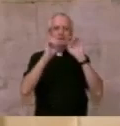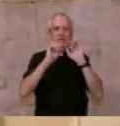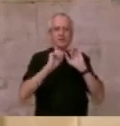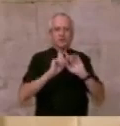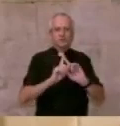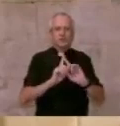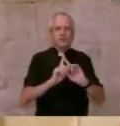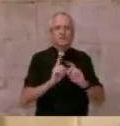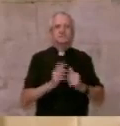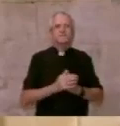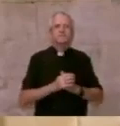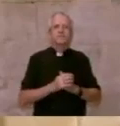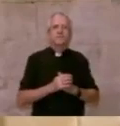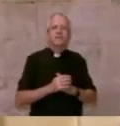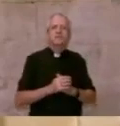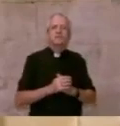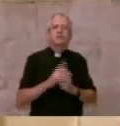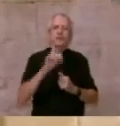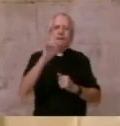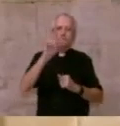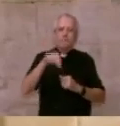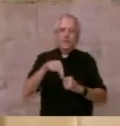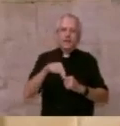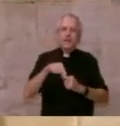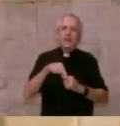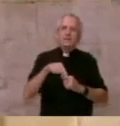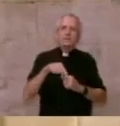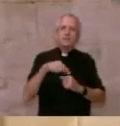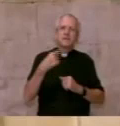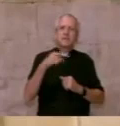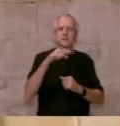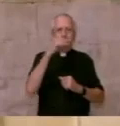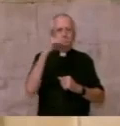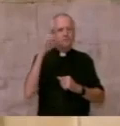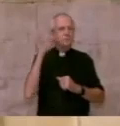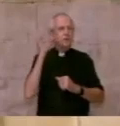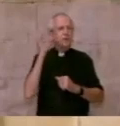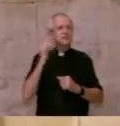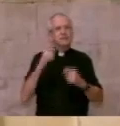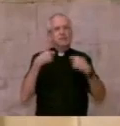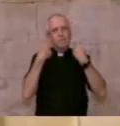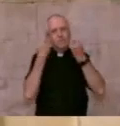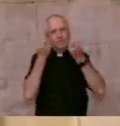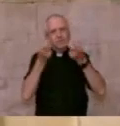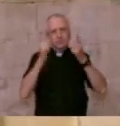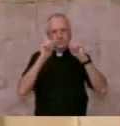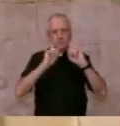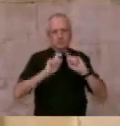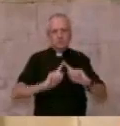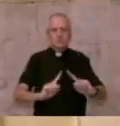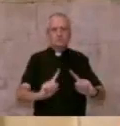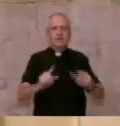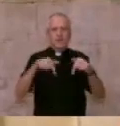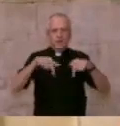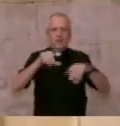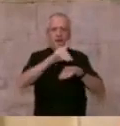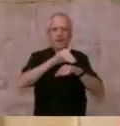gràcies per l'oració de les comunitats contemplatives, religioses, actives, masculines i